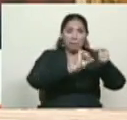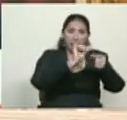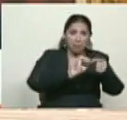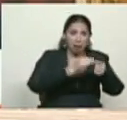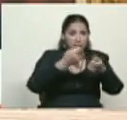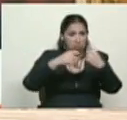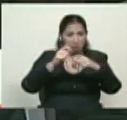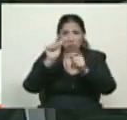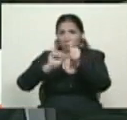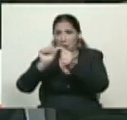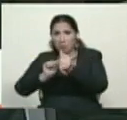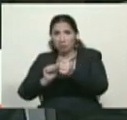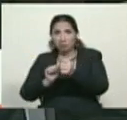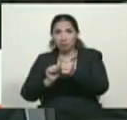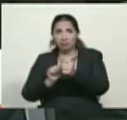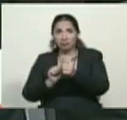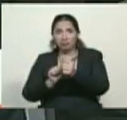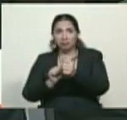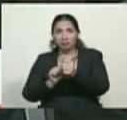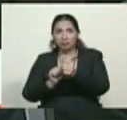papas.